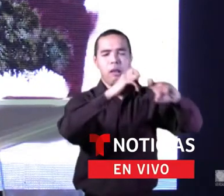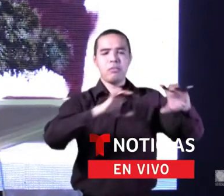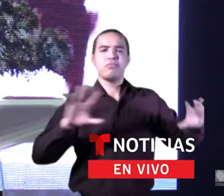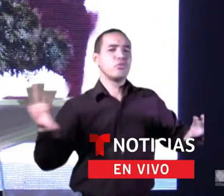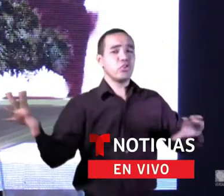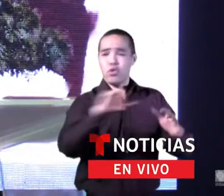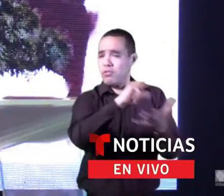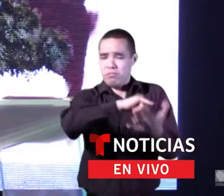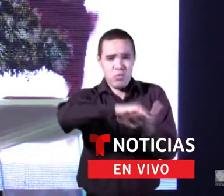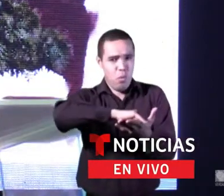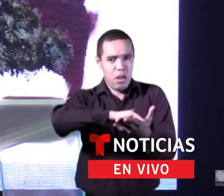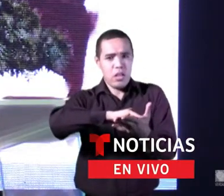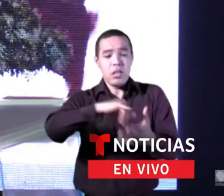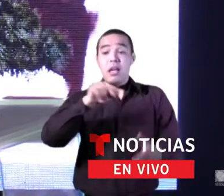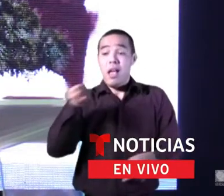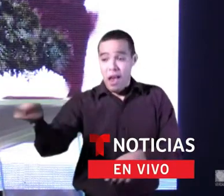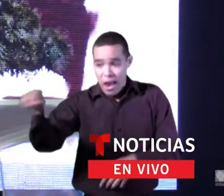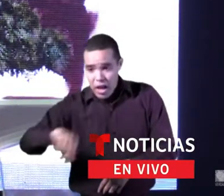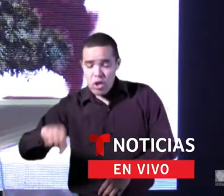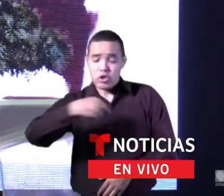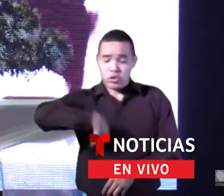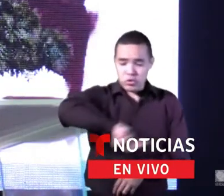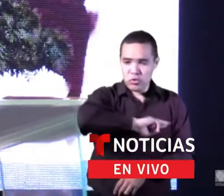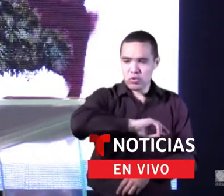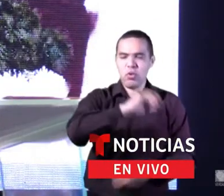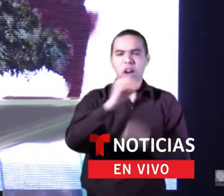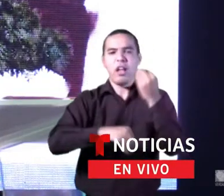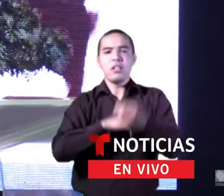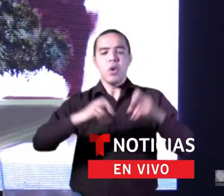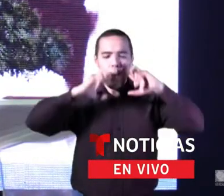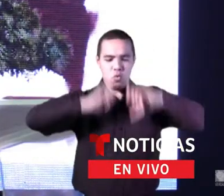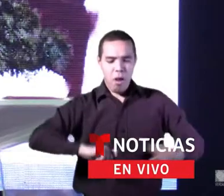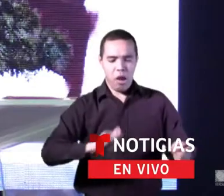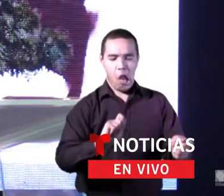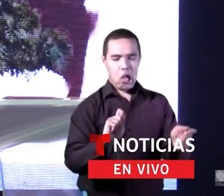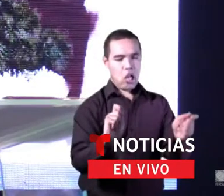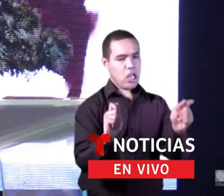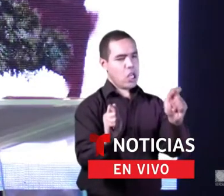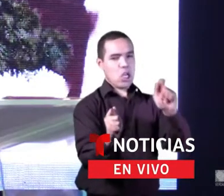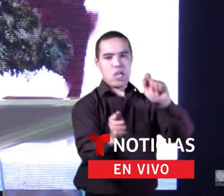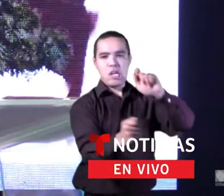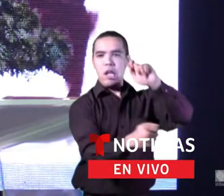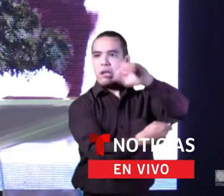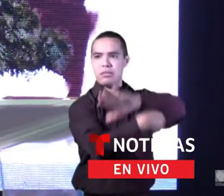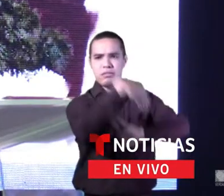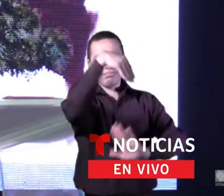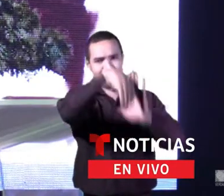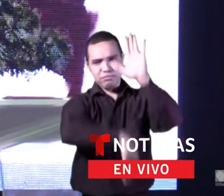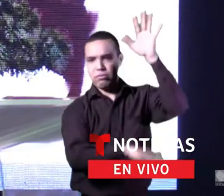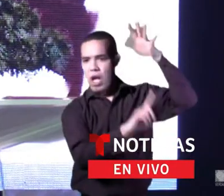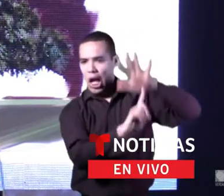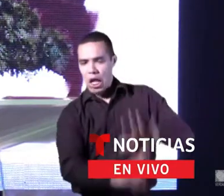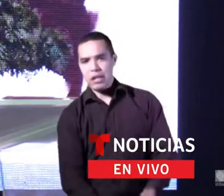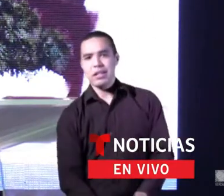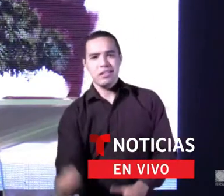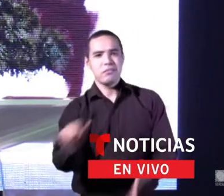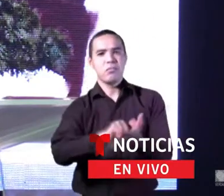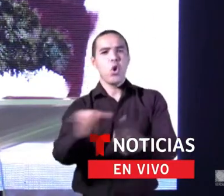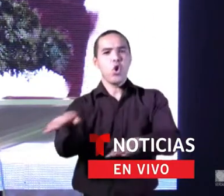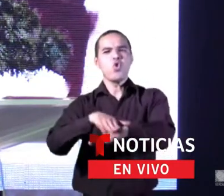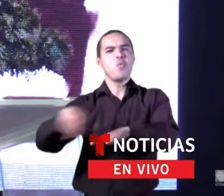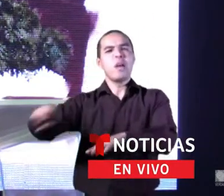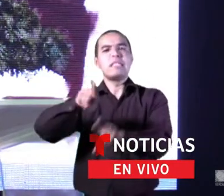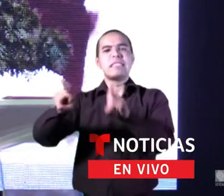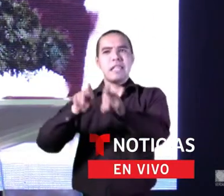ellos y nosotros deformados por la deshumanización a la que está ideologización